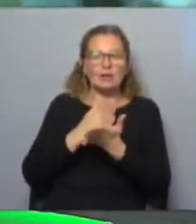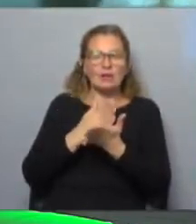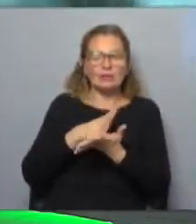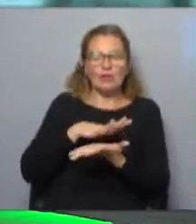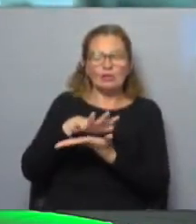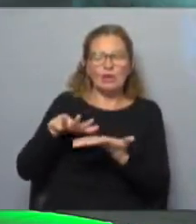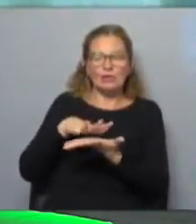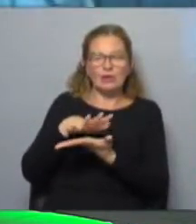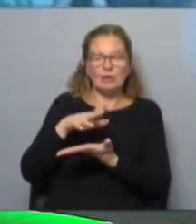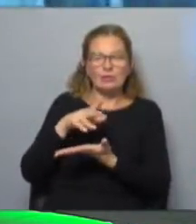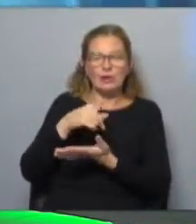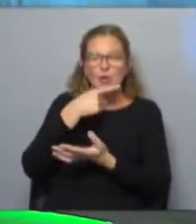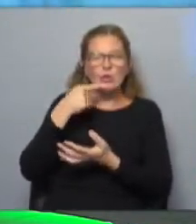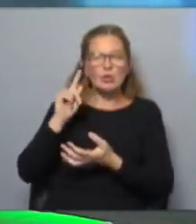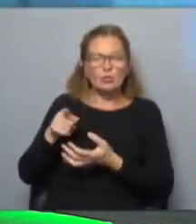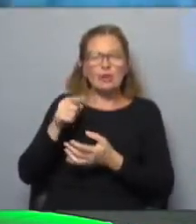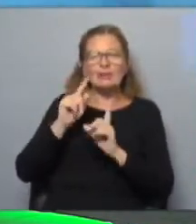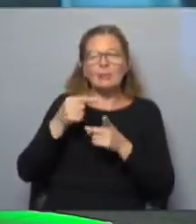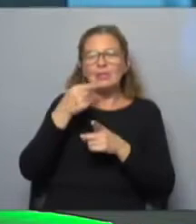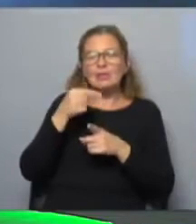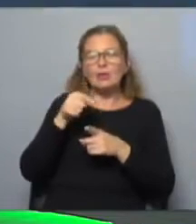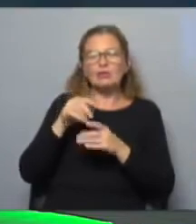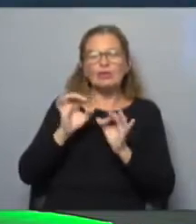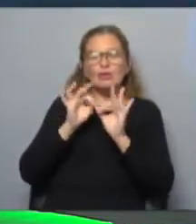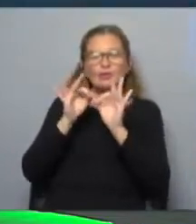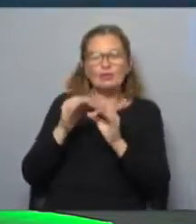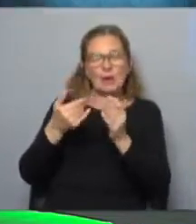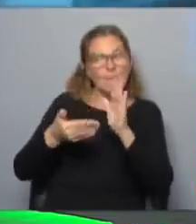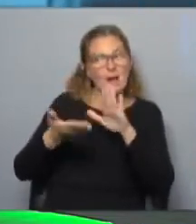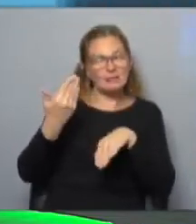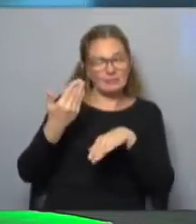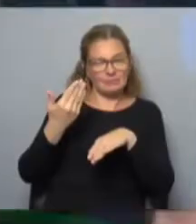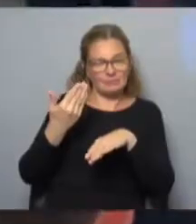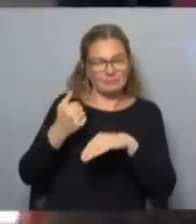territorialidad de Rusia y también abogó porque esto no llegue a mayores.